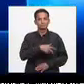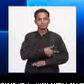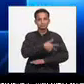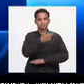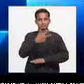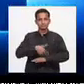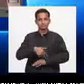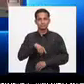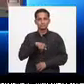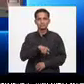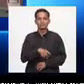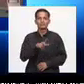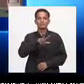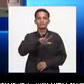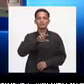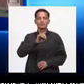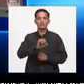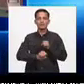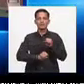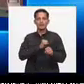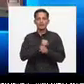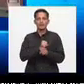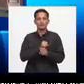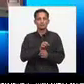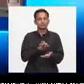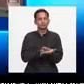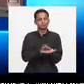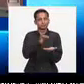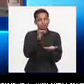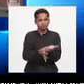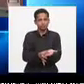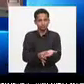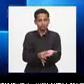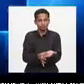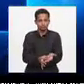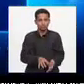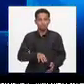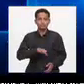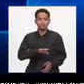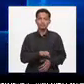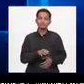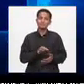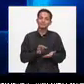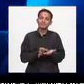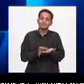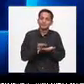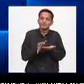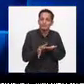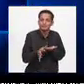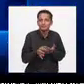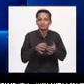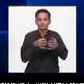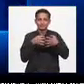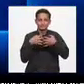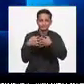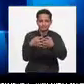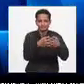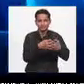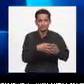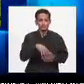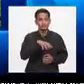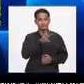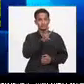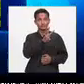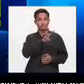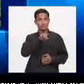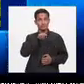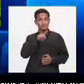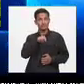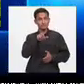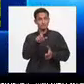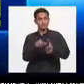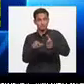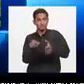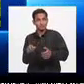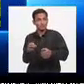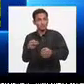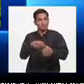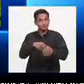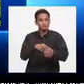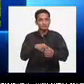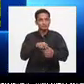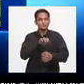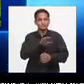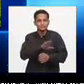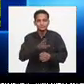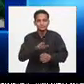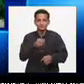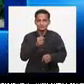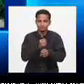30 años de cantonización También conocido como el pueblo de la solidaridad penipe alberga a más de 6,000 habitantes que